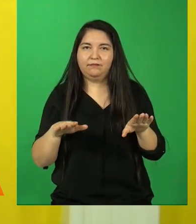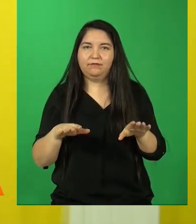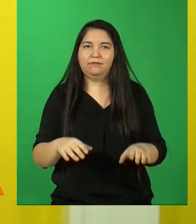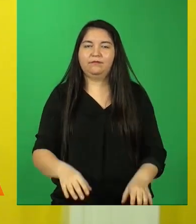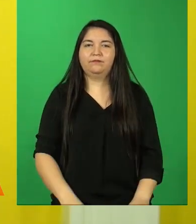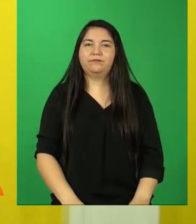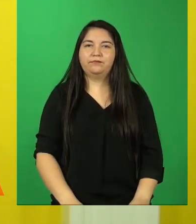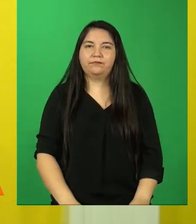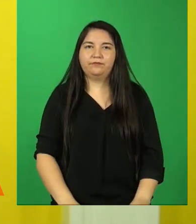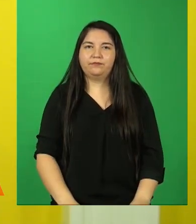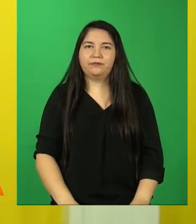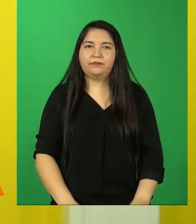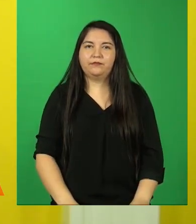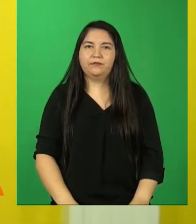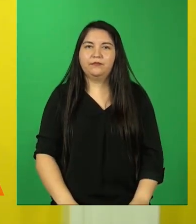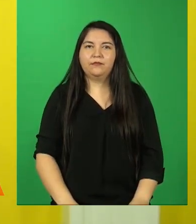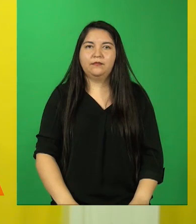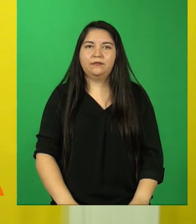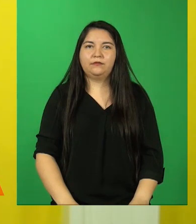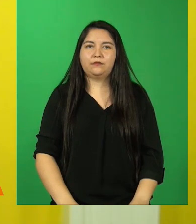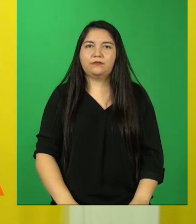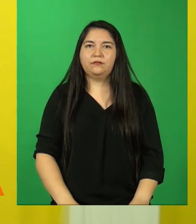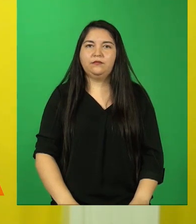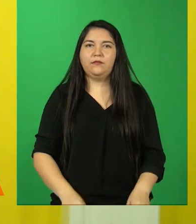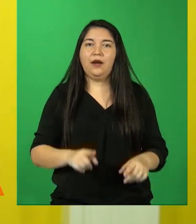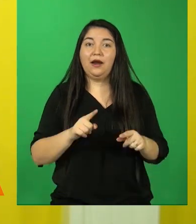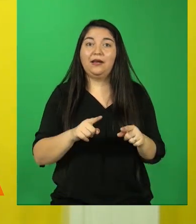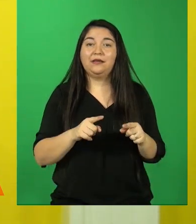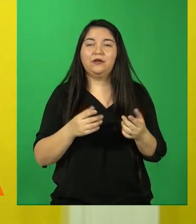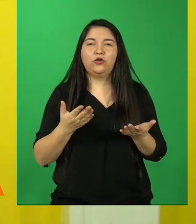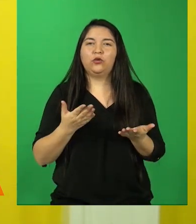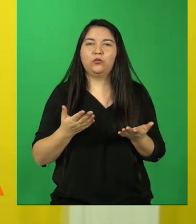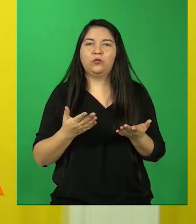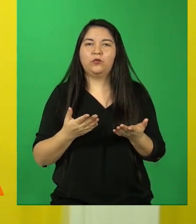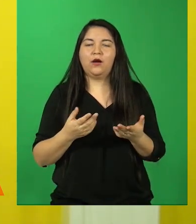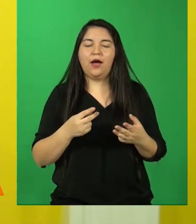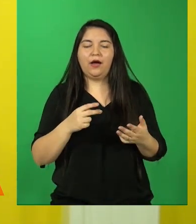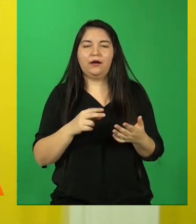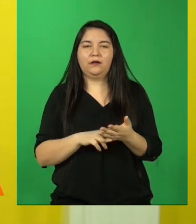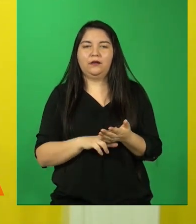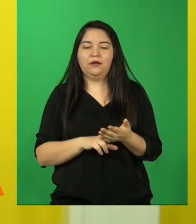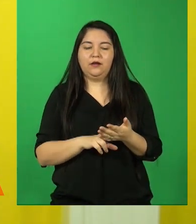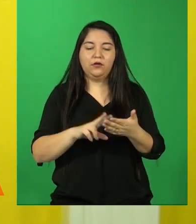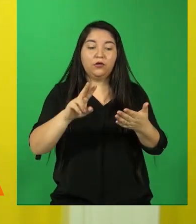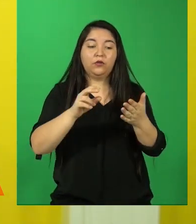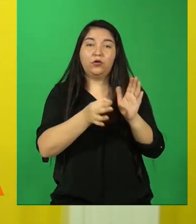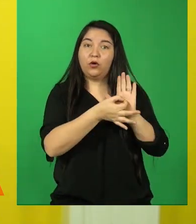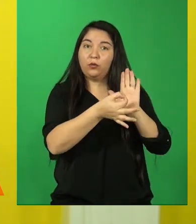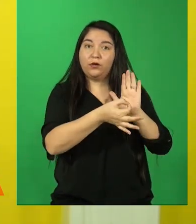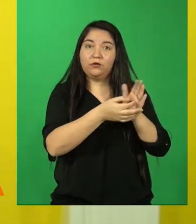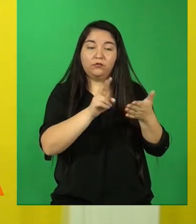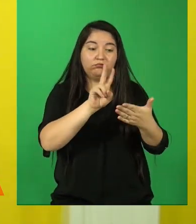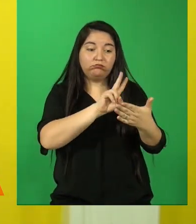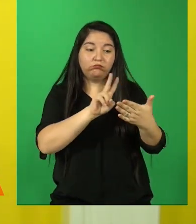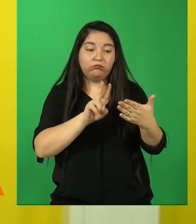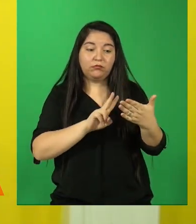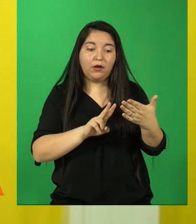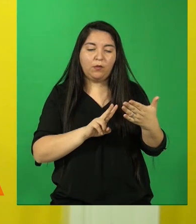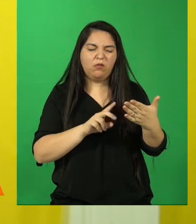final. Ahí es donde nosotros vemos